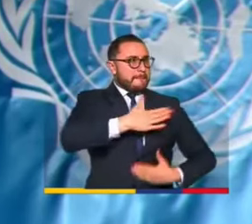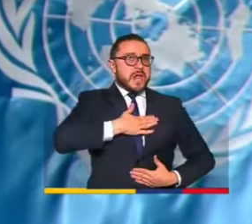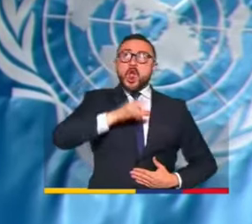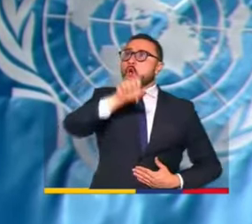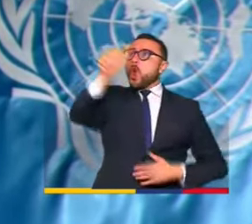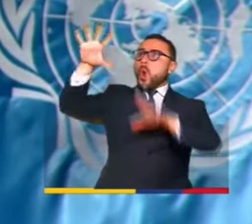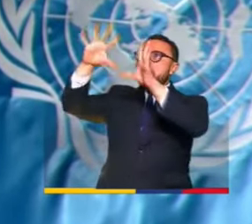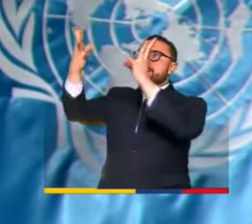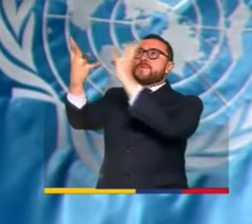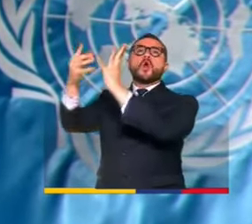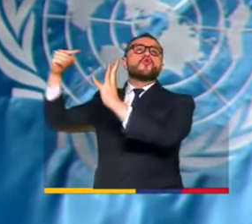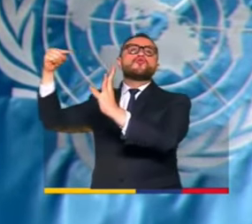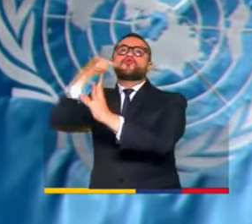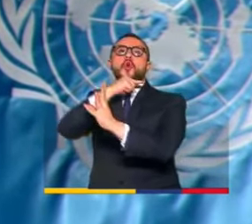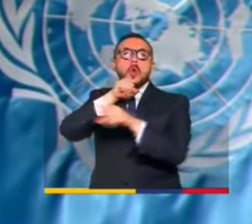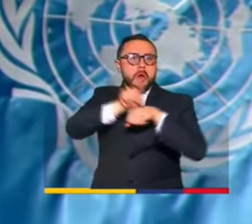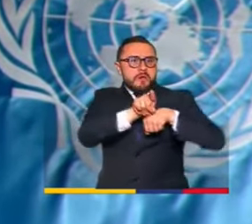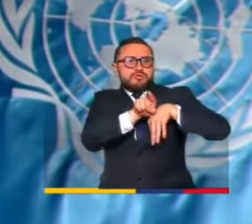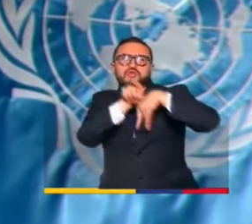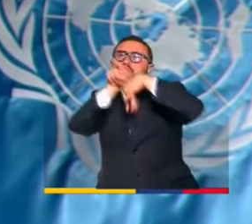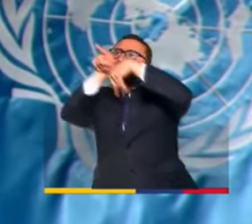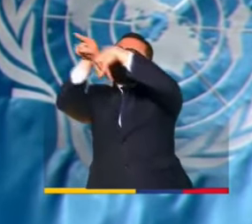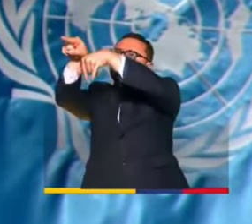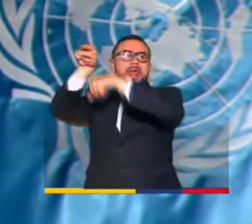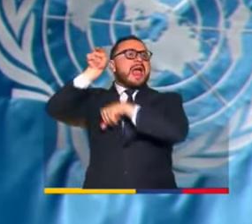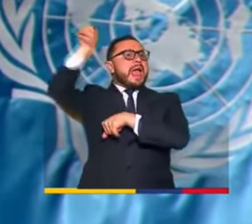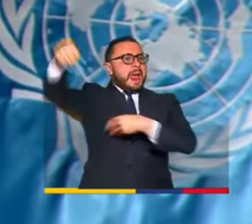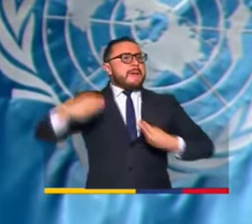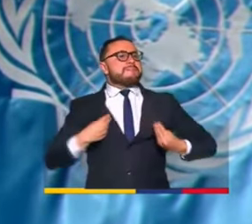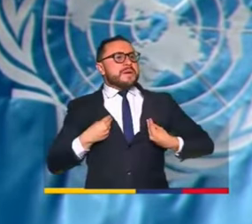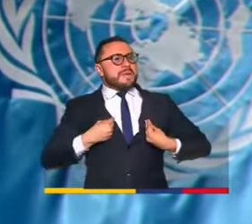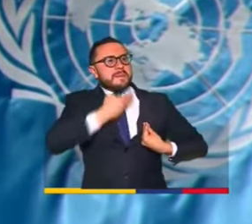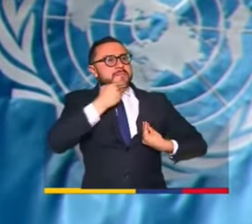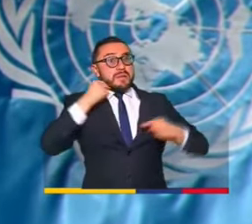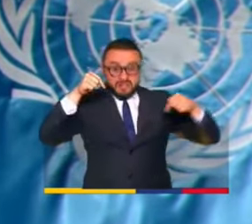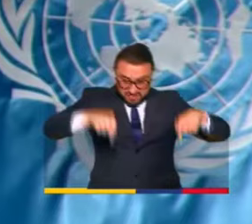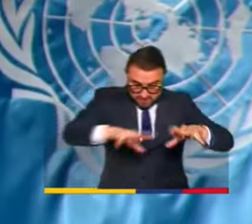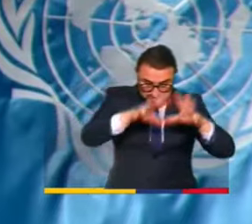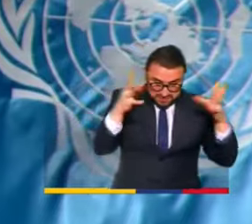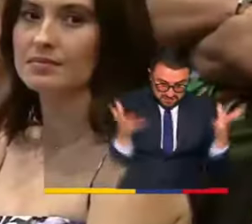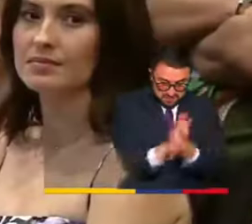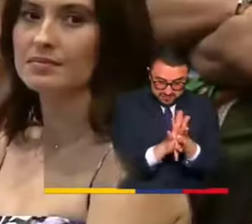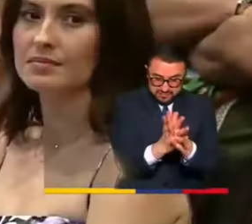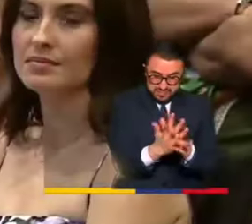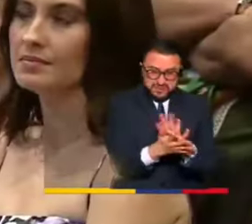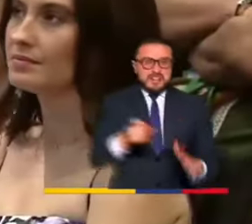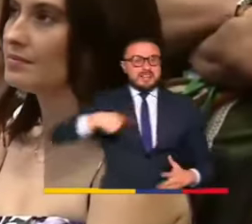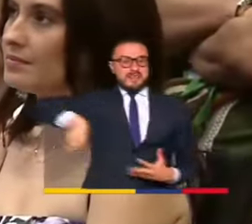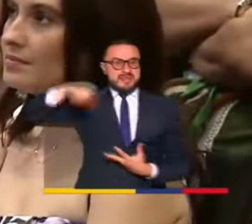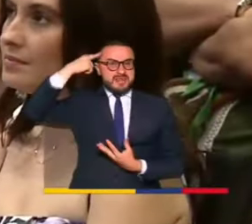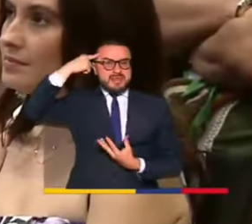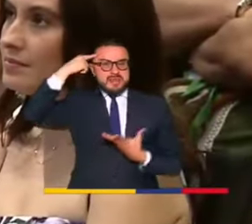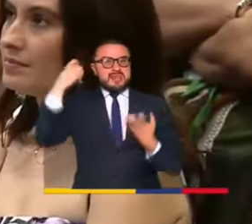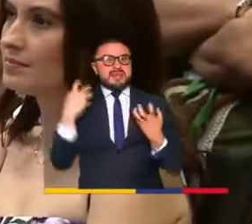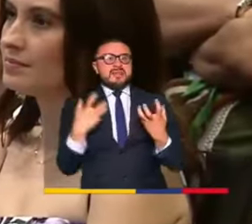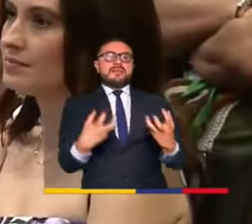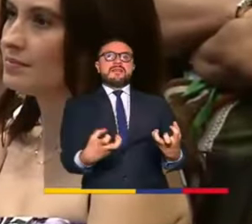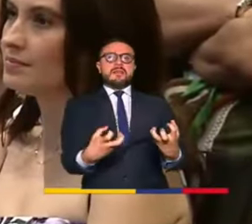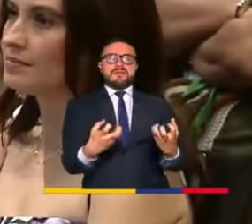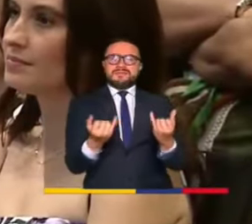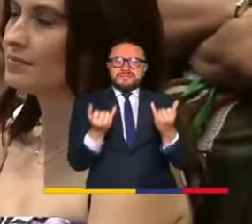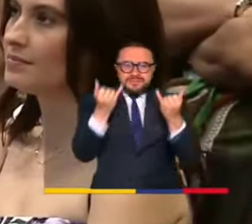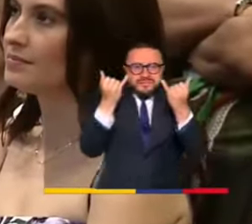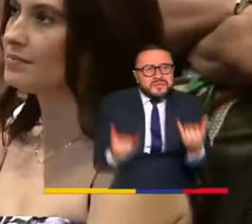de ensueño mientras dejan sus culpas en la Tierra destruida. La riqueza del mundo hoy se